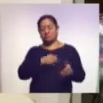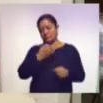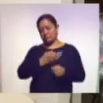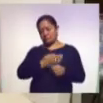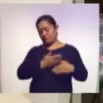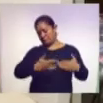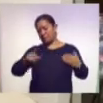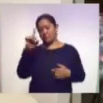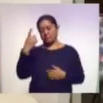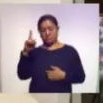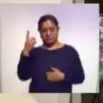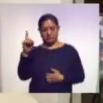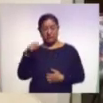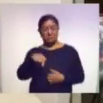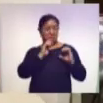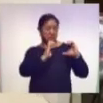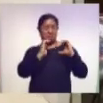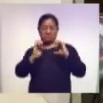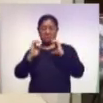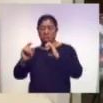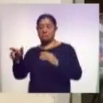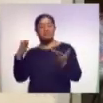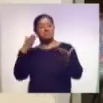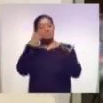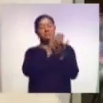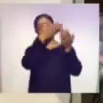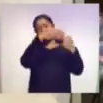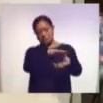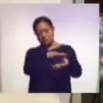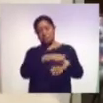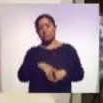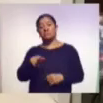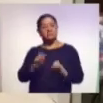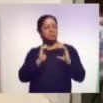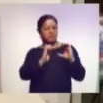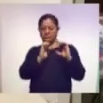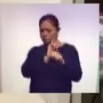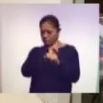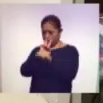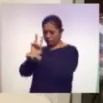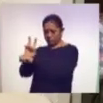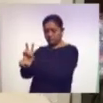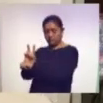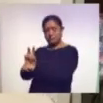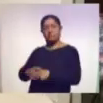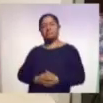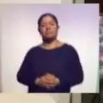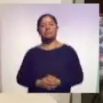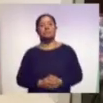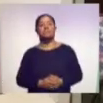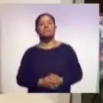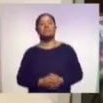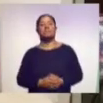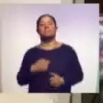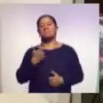muchísimo cuidado con acudir a los bancos, que sean precavidos con las acciones que realizan, no contar con